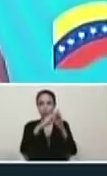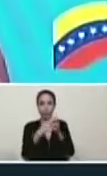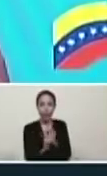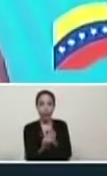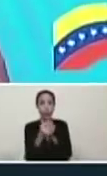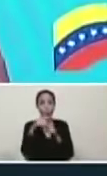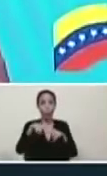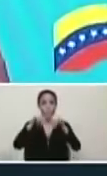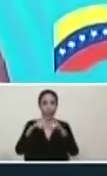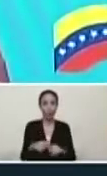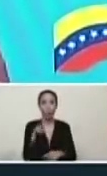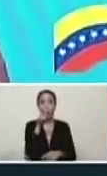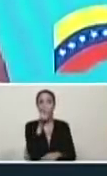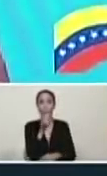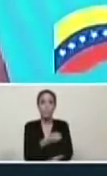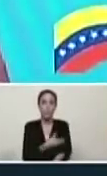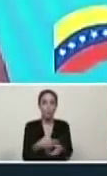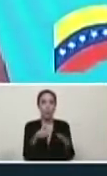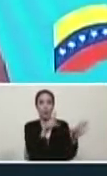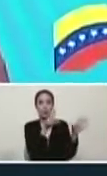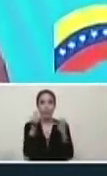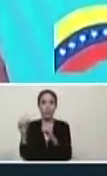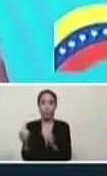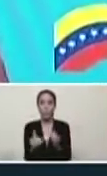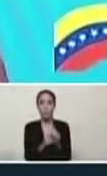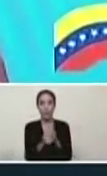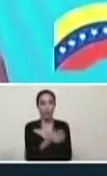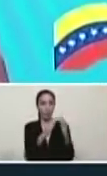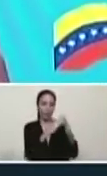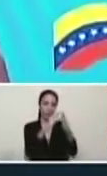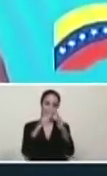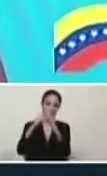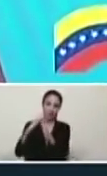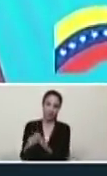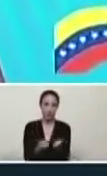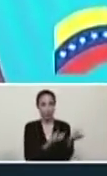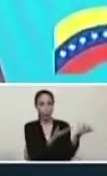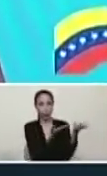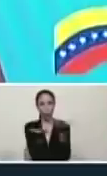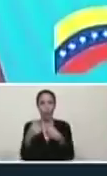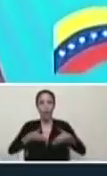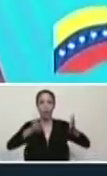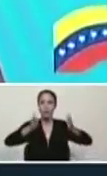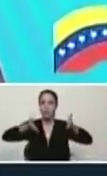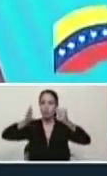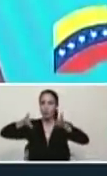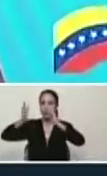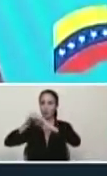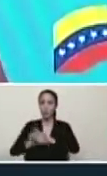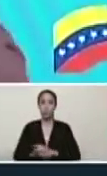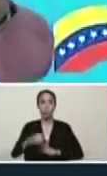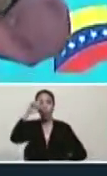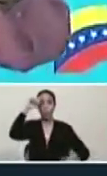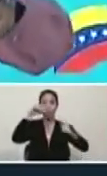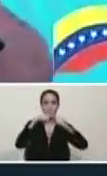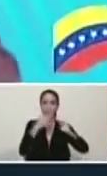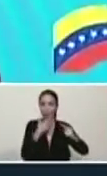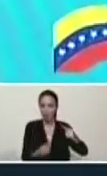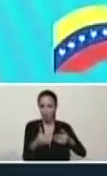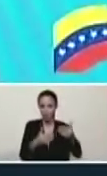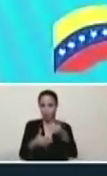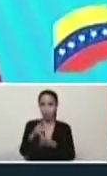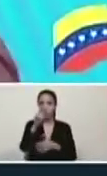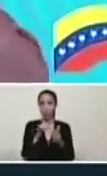día de hoy 2.600.000 hogares. La meta en diciembre de este